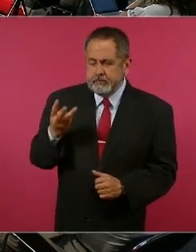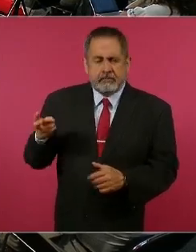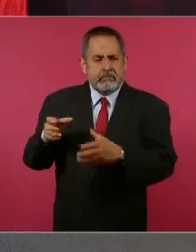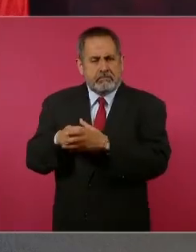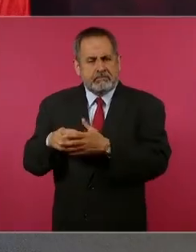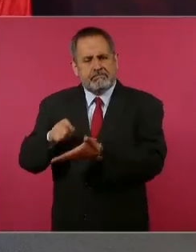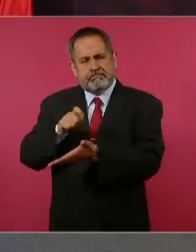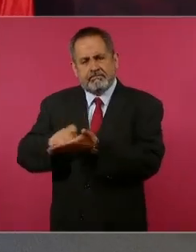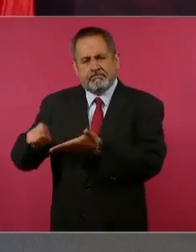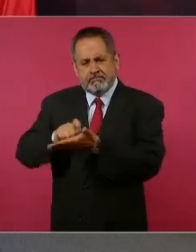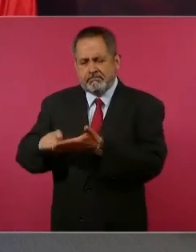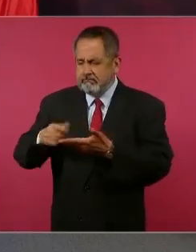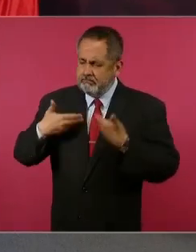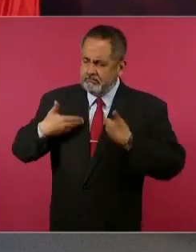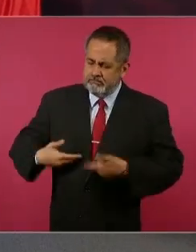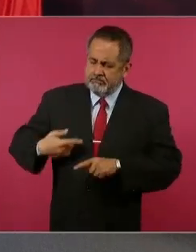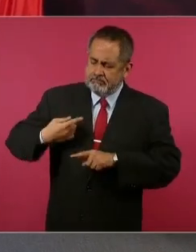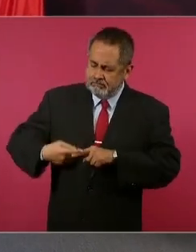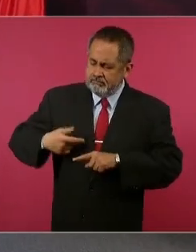a escribir quiénes son,